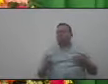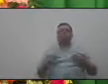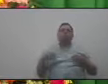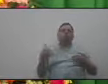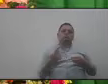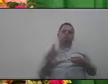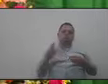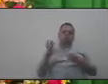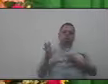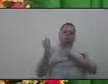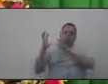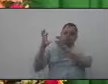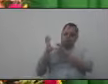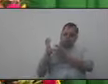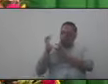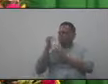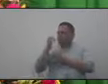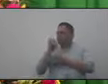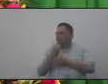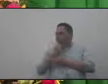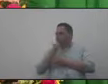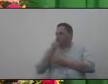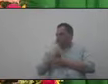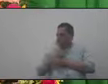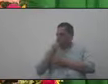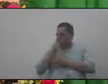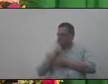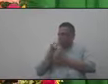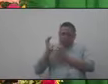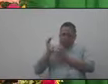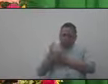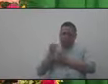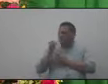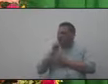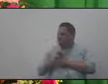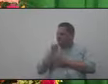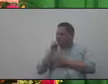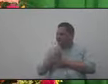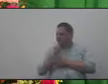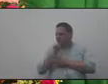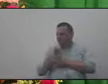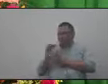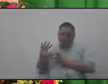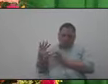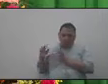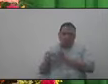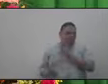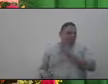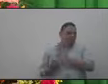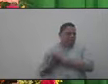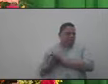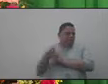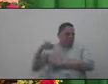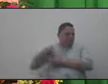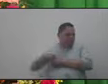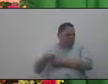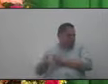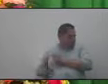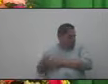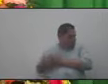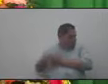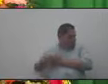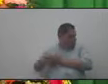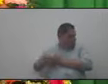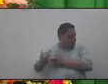carga su propia cruz sabe su peso, refiriéndose pues a todo lo que ocurre internamente para lograr darle larga